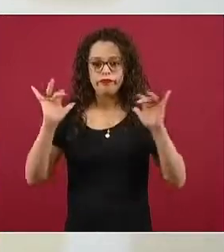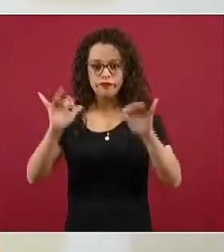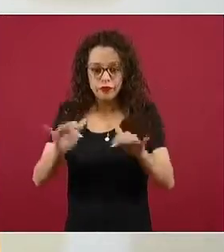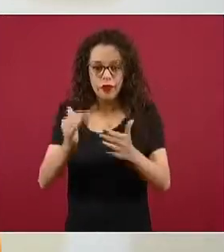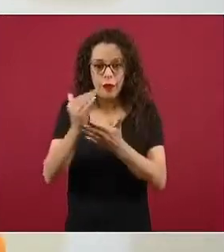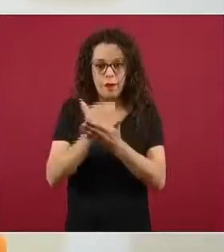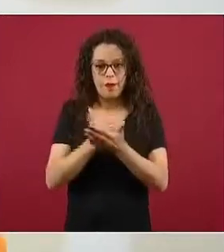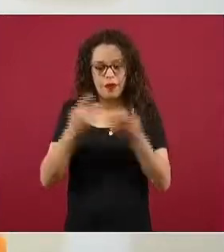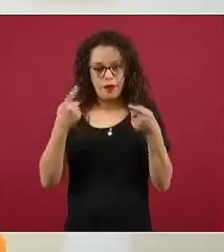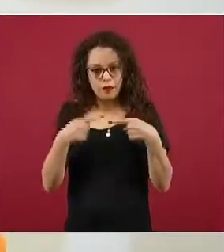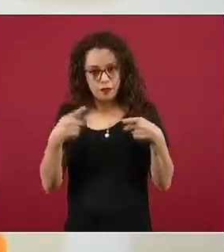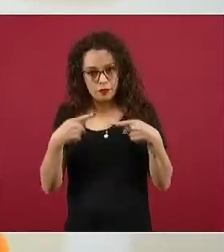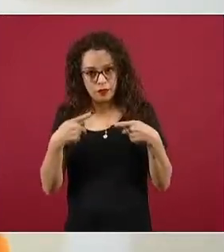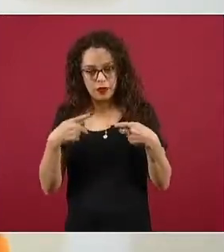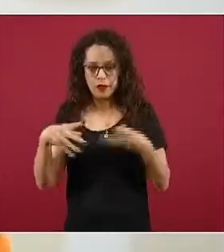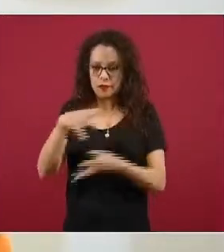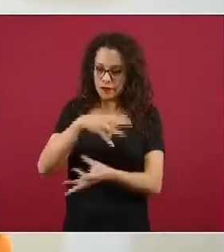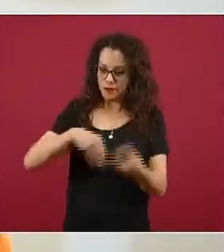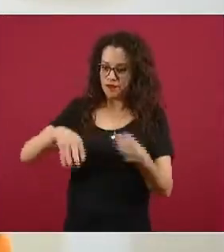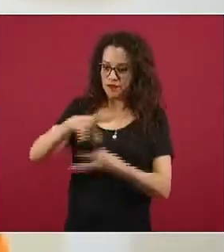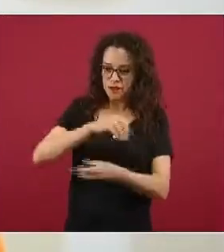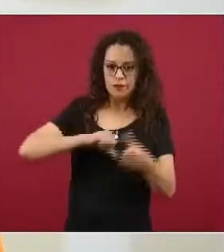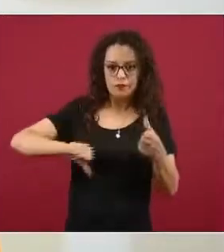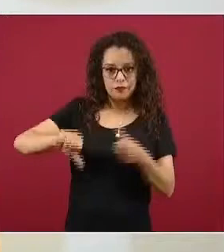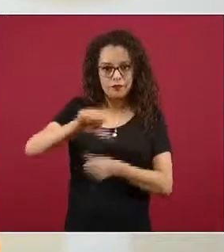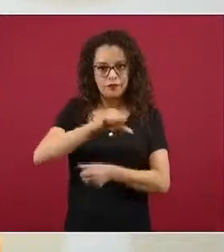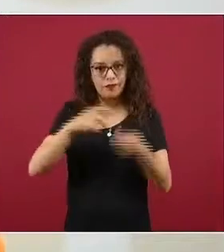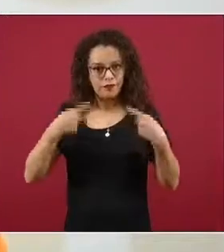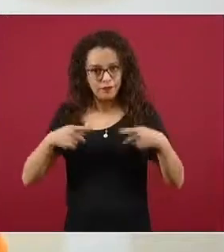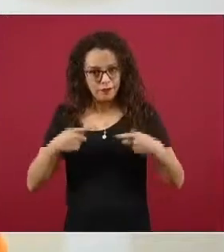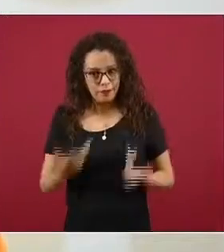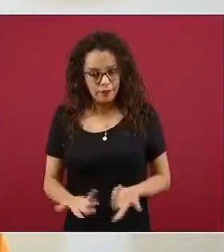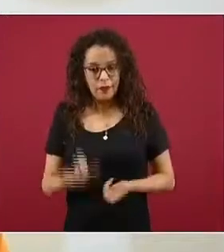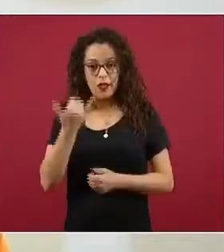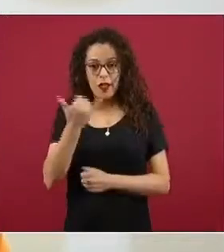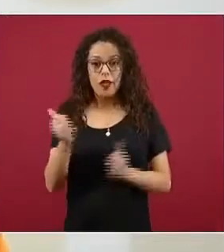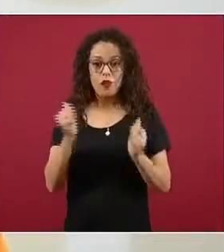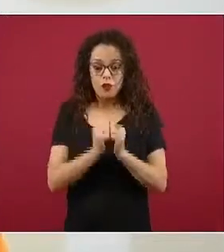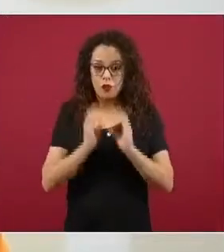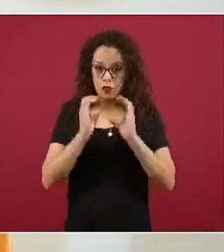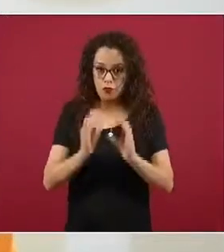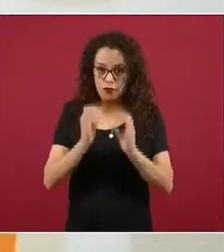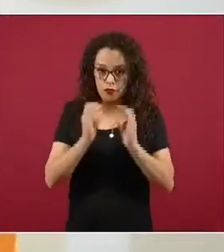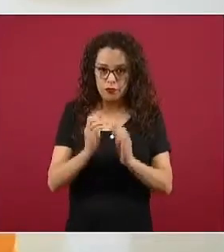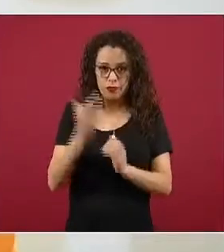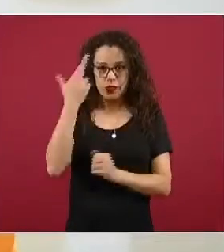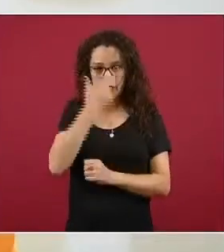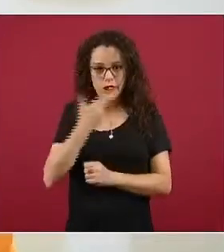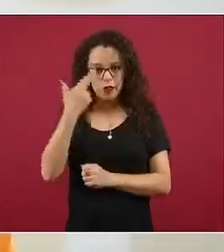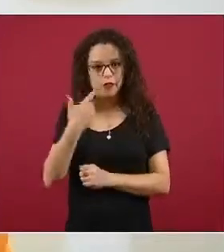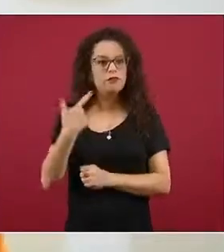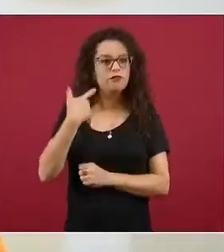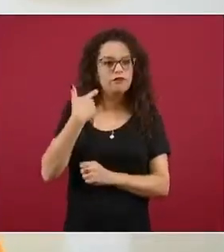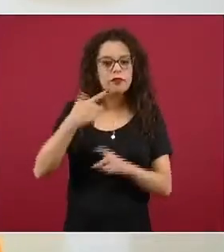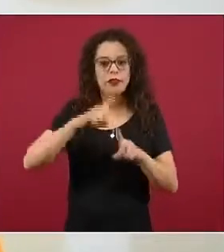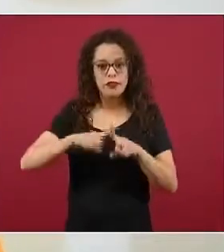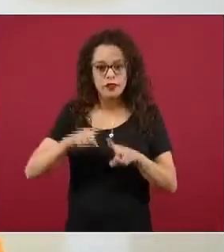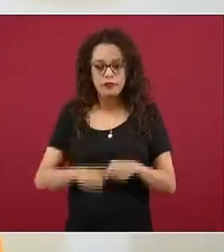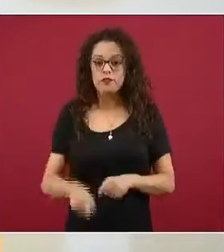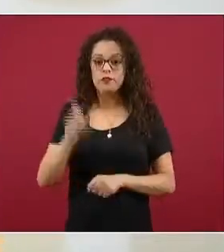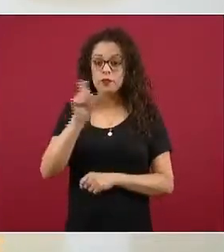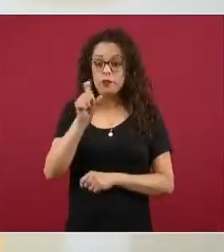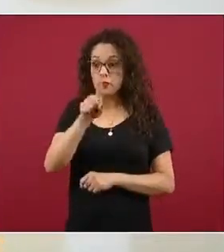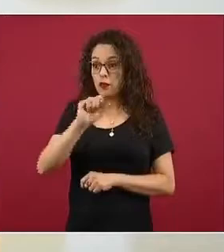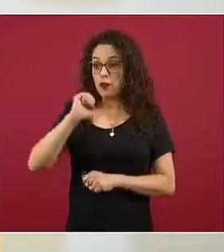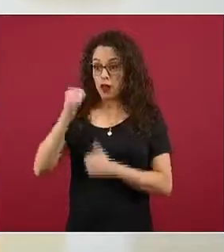filtros. No salgas a contagiar. Si tienes síntomas, no salgas a contagiar. Si tú estuviste en riesgo,